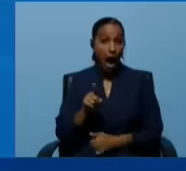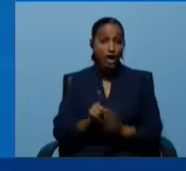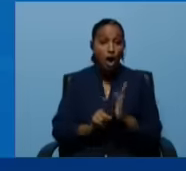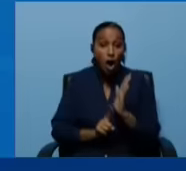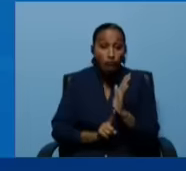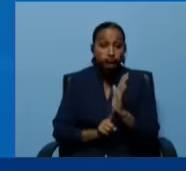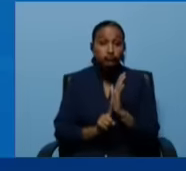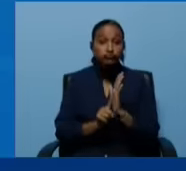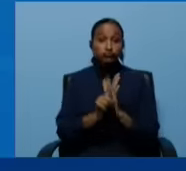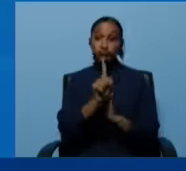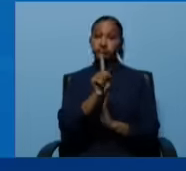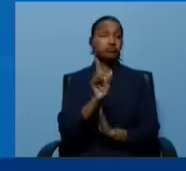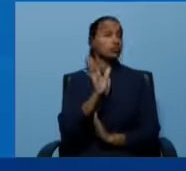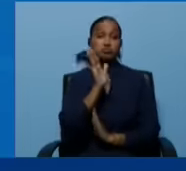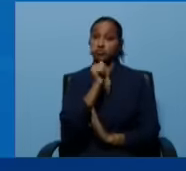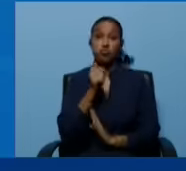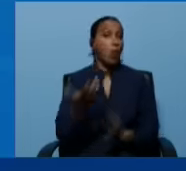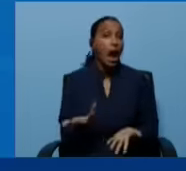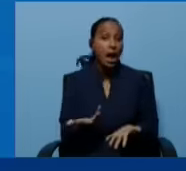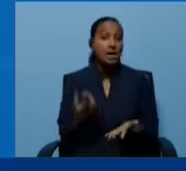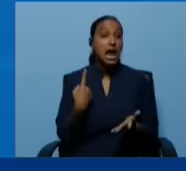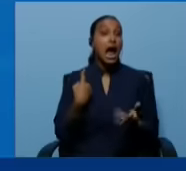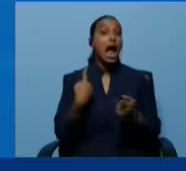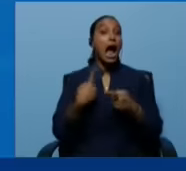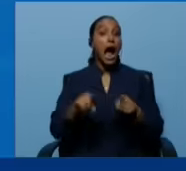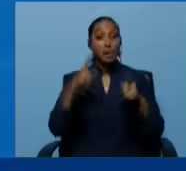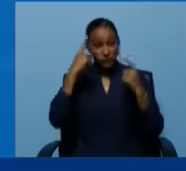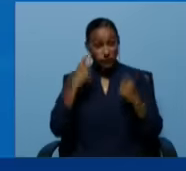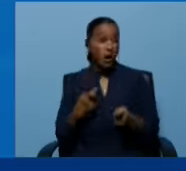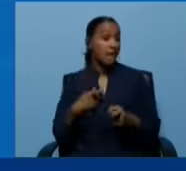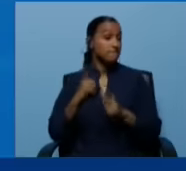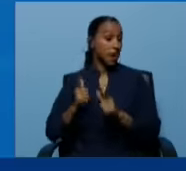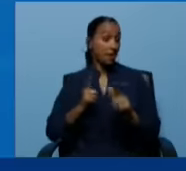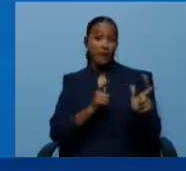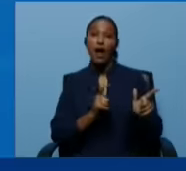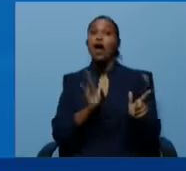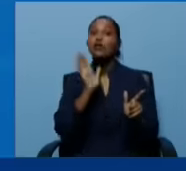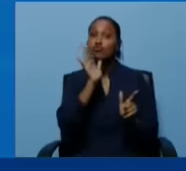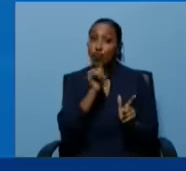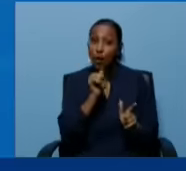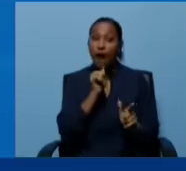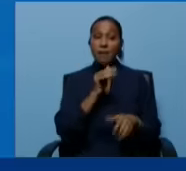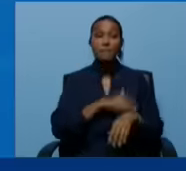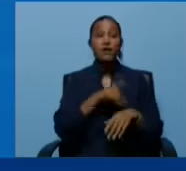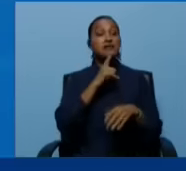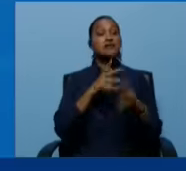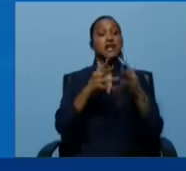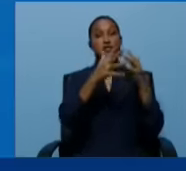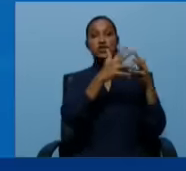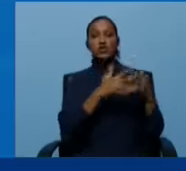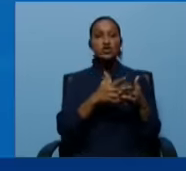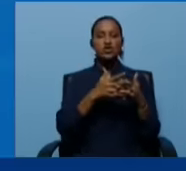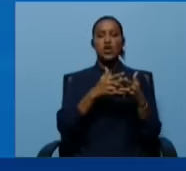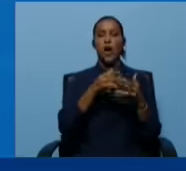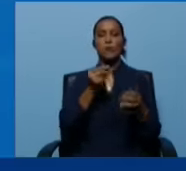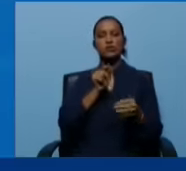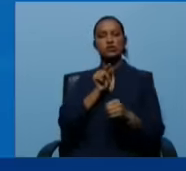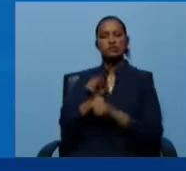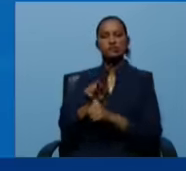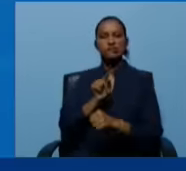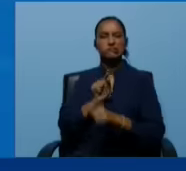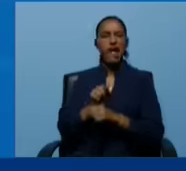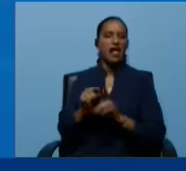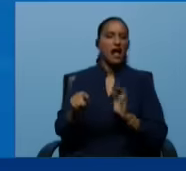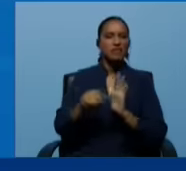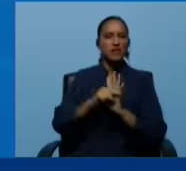Estados Unidos, sino que imponen un relato con chantaje, amenazas, para justificar un golpe